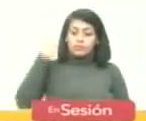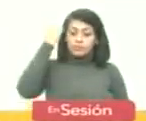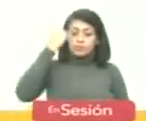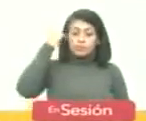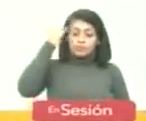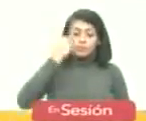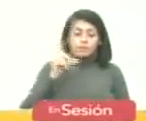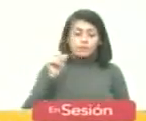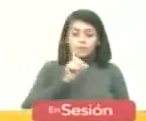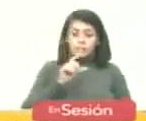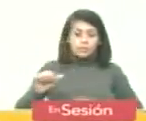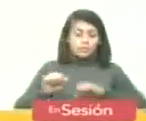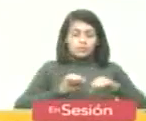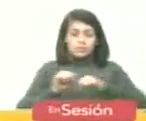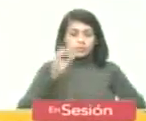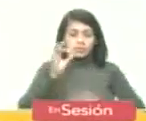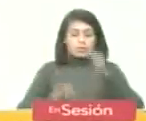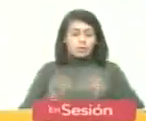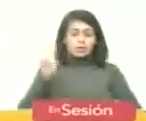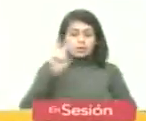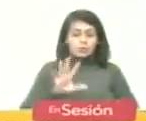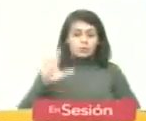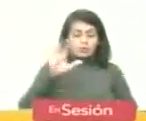que no iba a actuar la justicia venezolana?